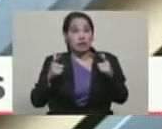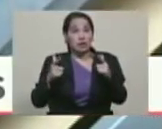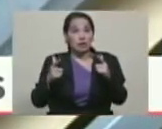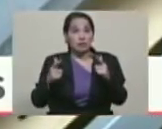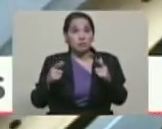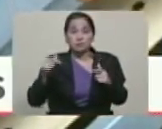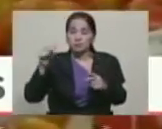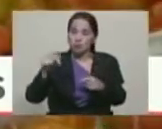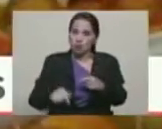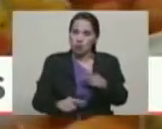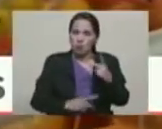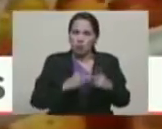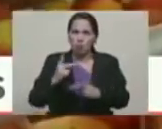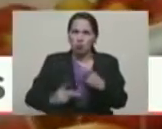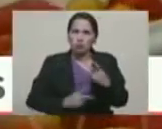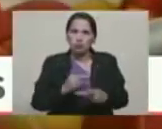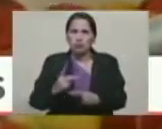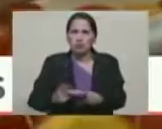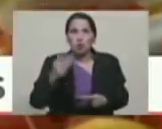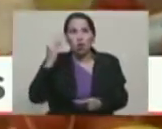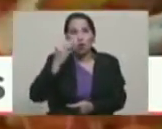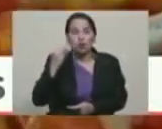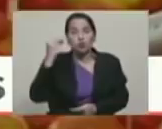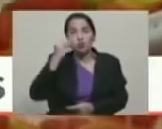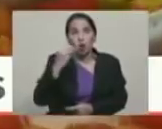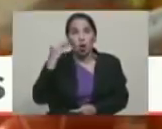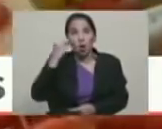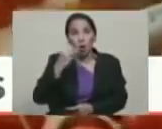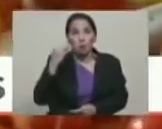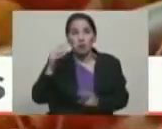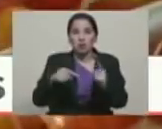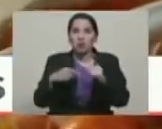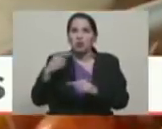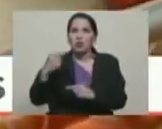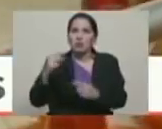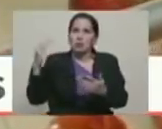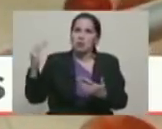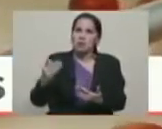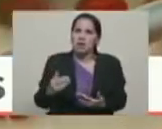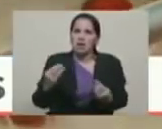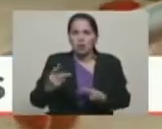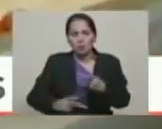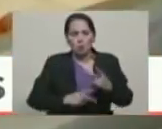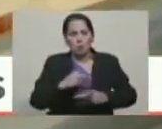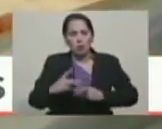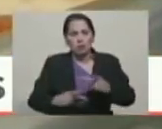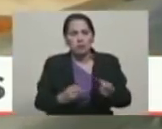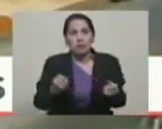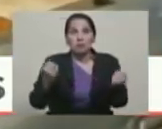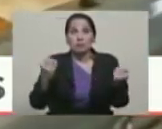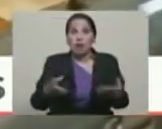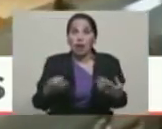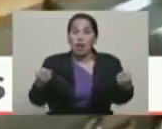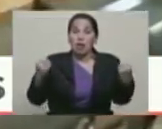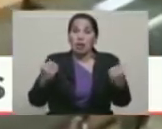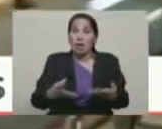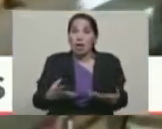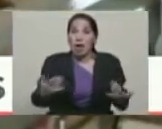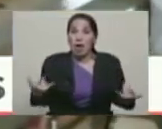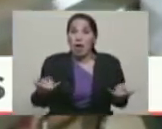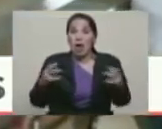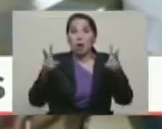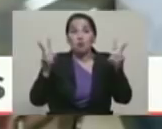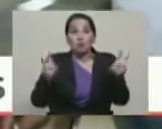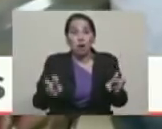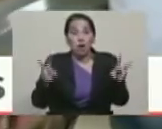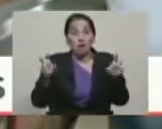Cojedes estamos produciendo el tomate que luego viene aquí a ser procesada para dar vida a la salsa